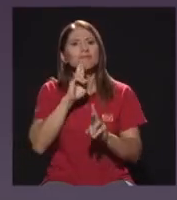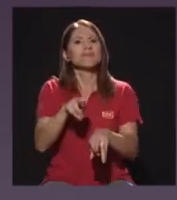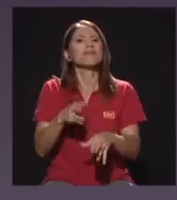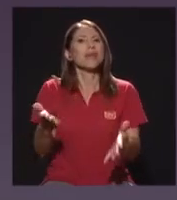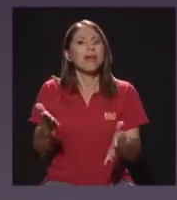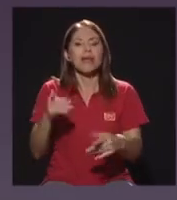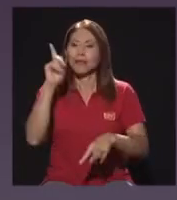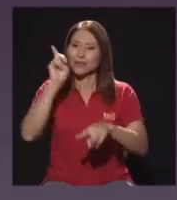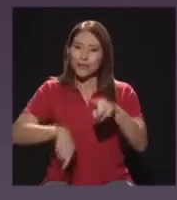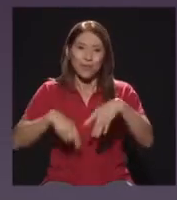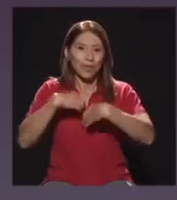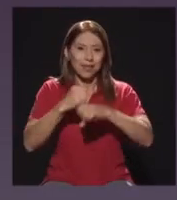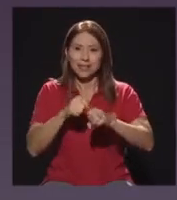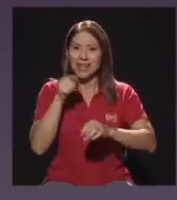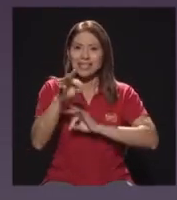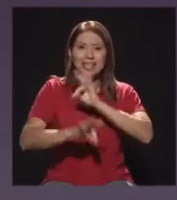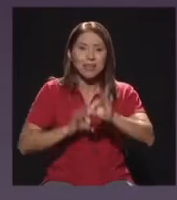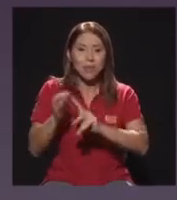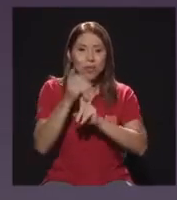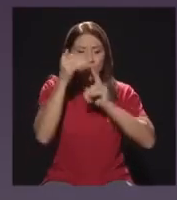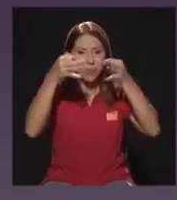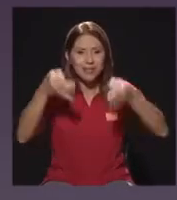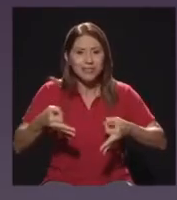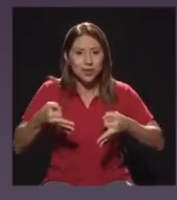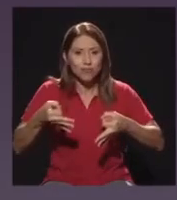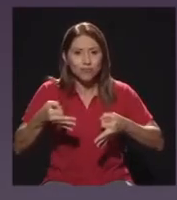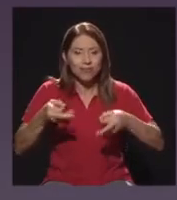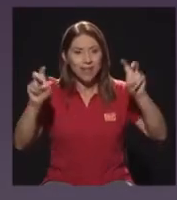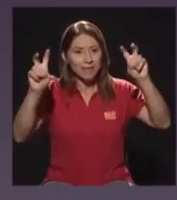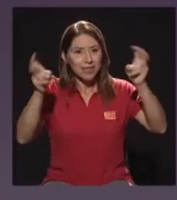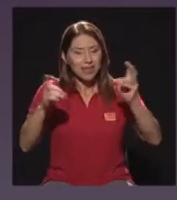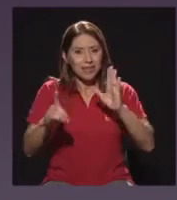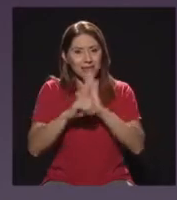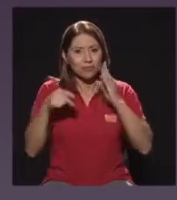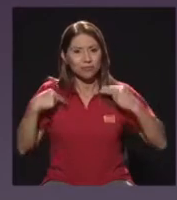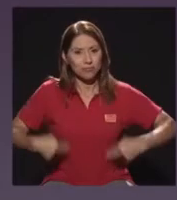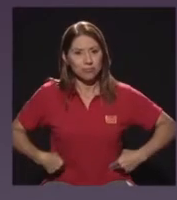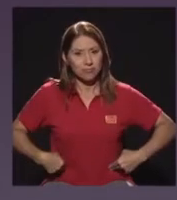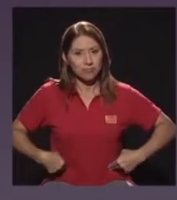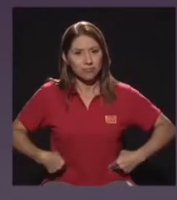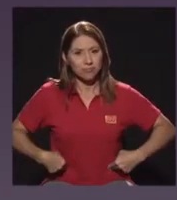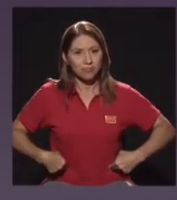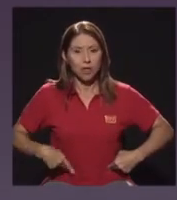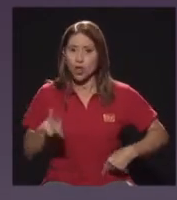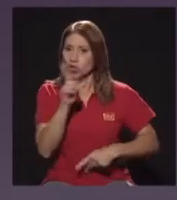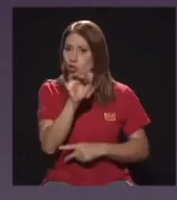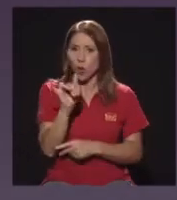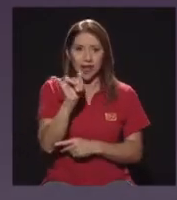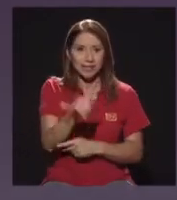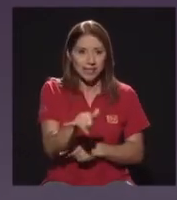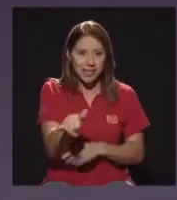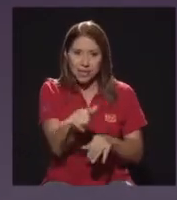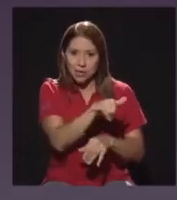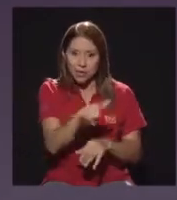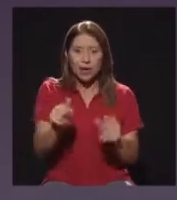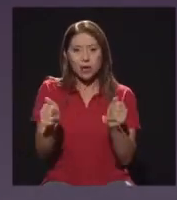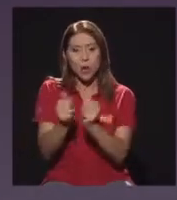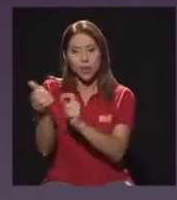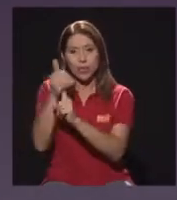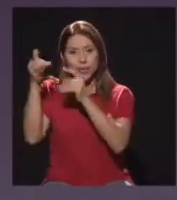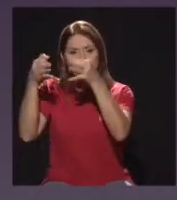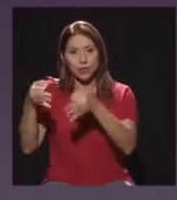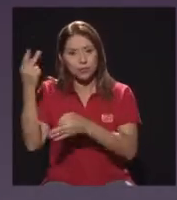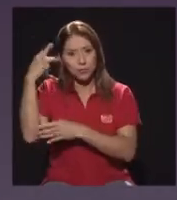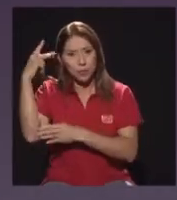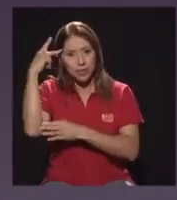hacer ese tipo de toma de decisión en materia de derechos humanos no así en decisiones políticas porque